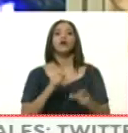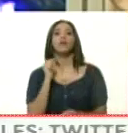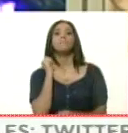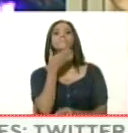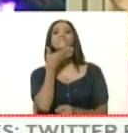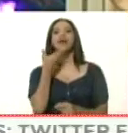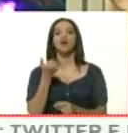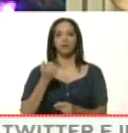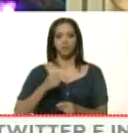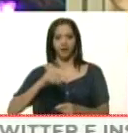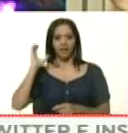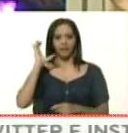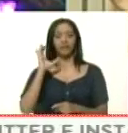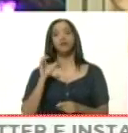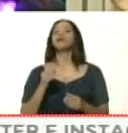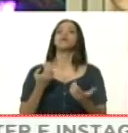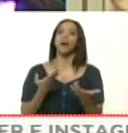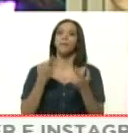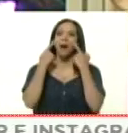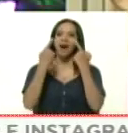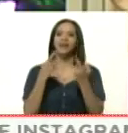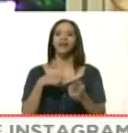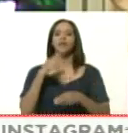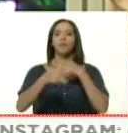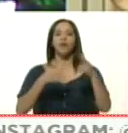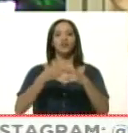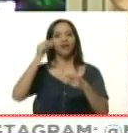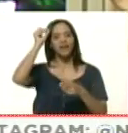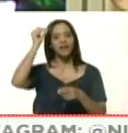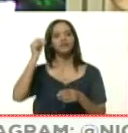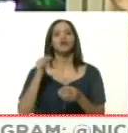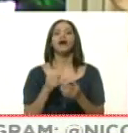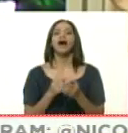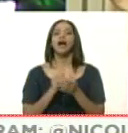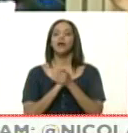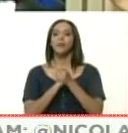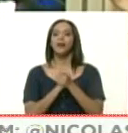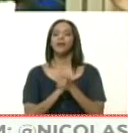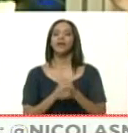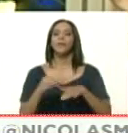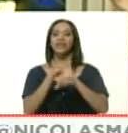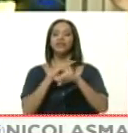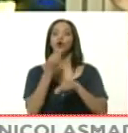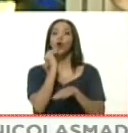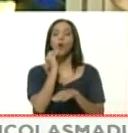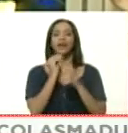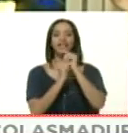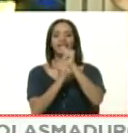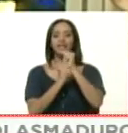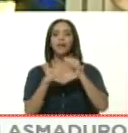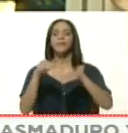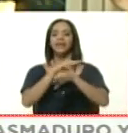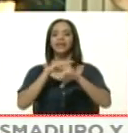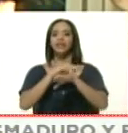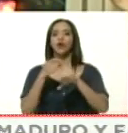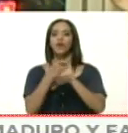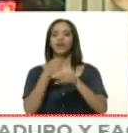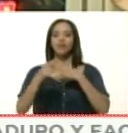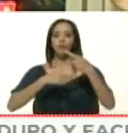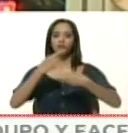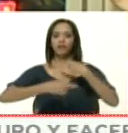al país. Vamos a darle el pase allá en Puerto Cabello al compañero ministro, joven líder, ministro del gobierno